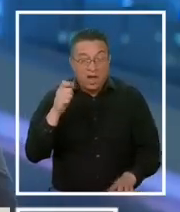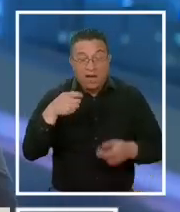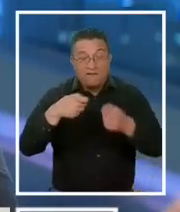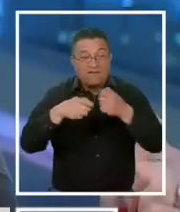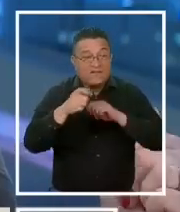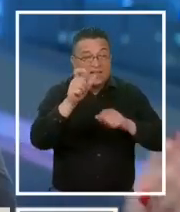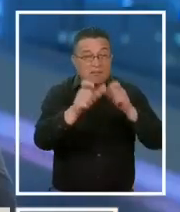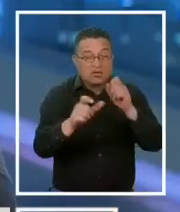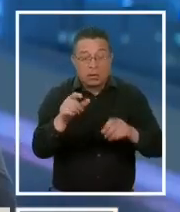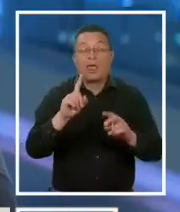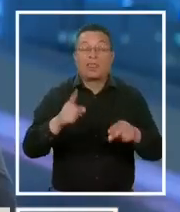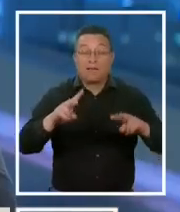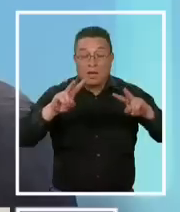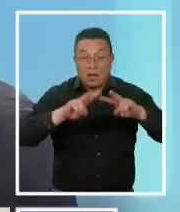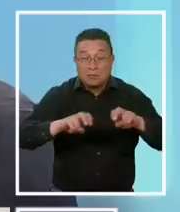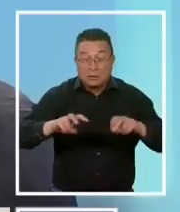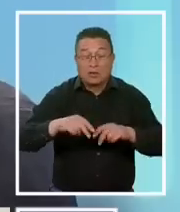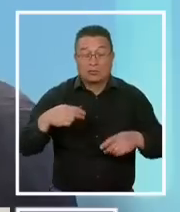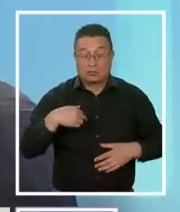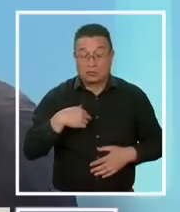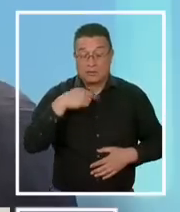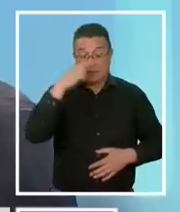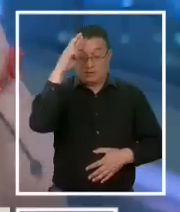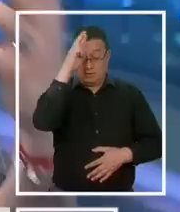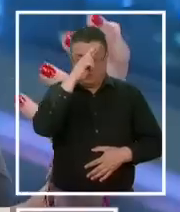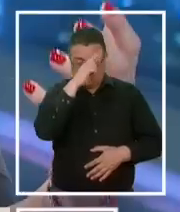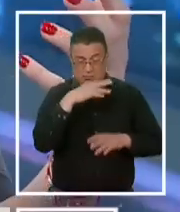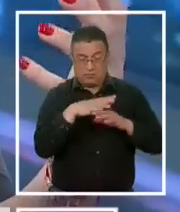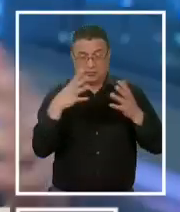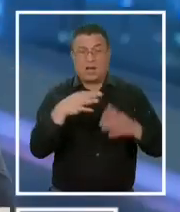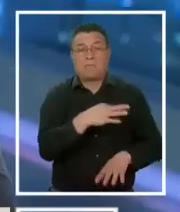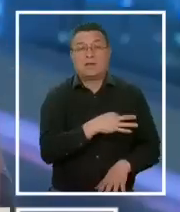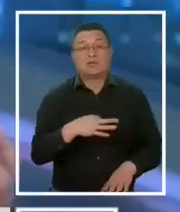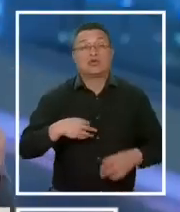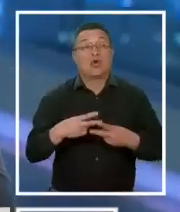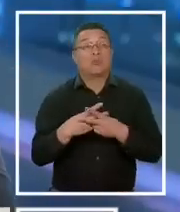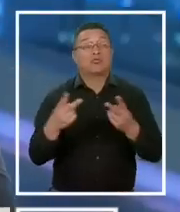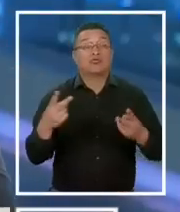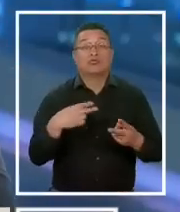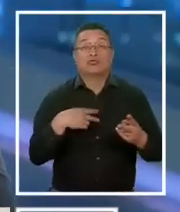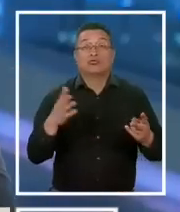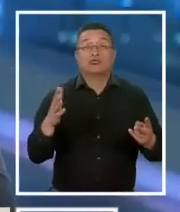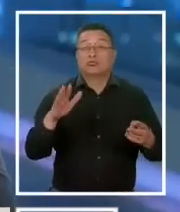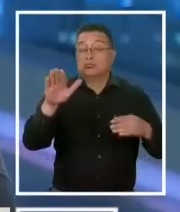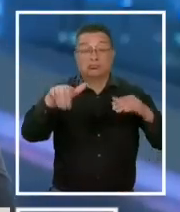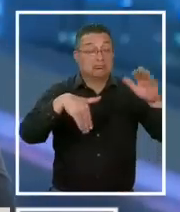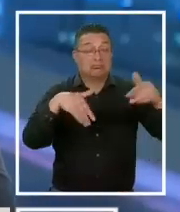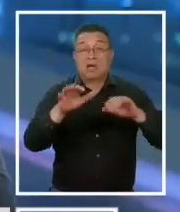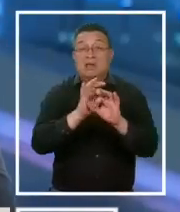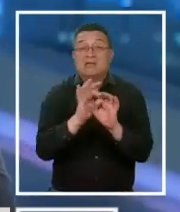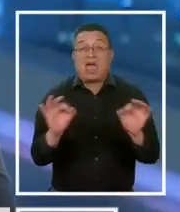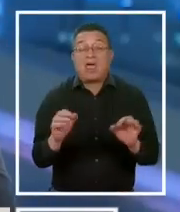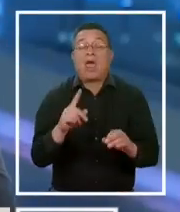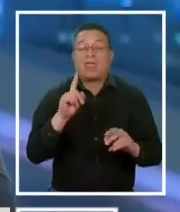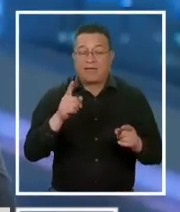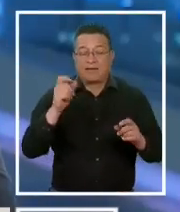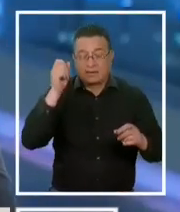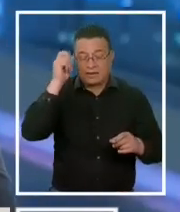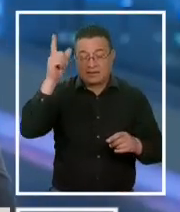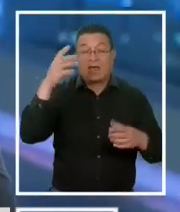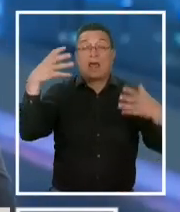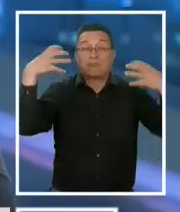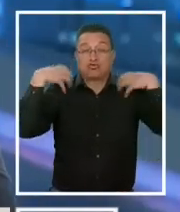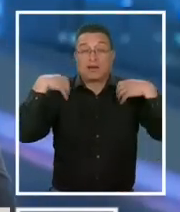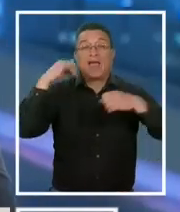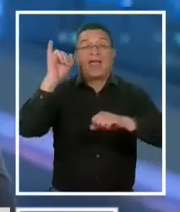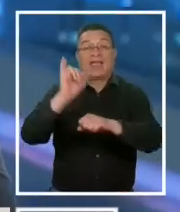pero para eso hay que investigarlo la atención que el Ministerio Público no diga padre porque acá hay que entender también la responsabilidad institucional